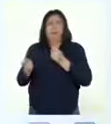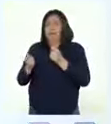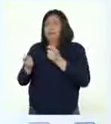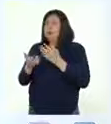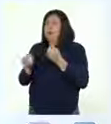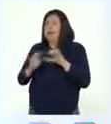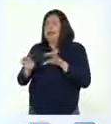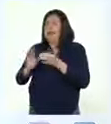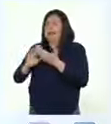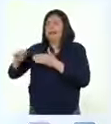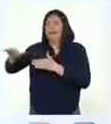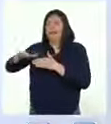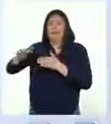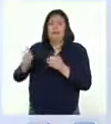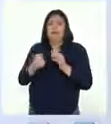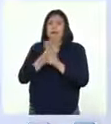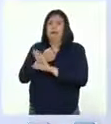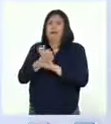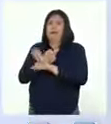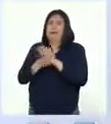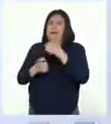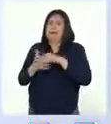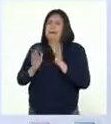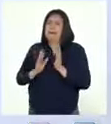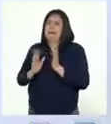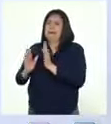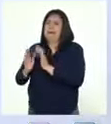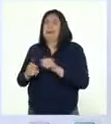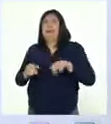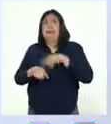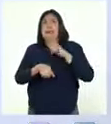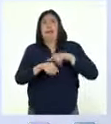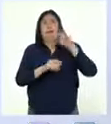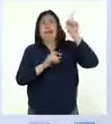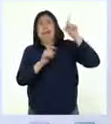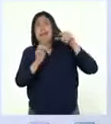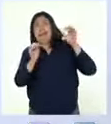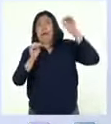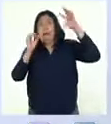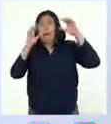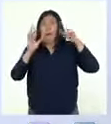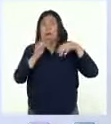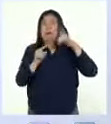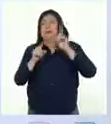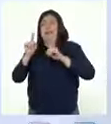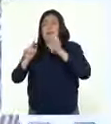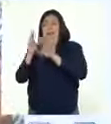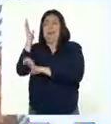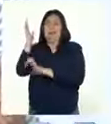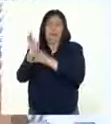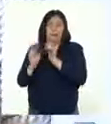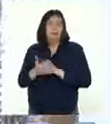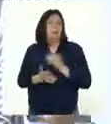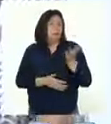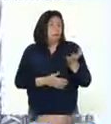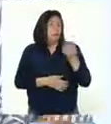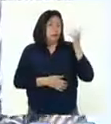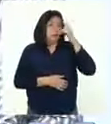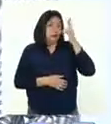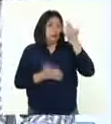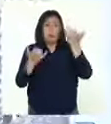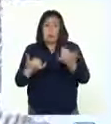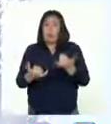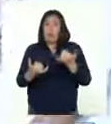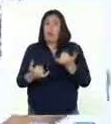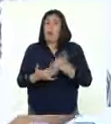para tener una localidad más segura, preparada para los fenómenos naturales propios de determinadas estaciones. Y por eso, en el